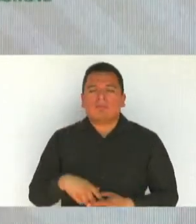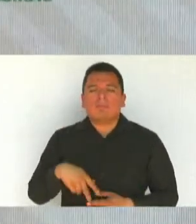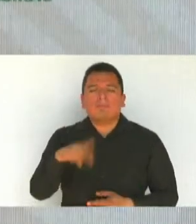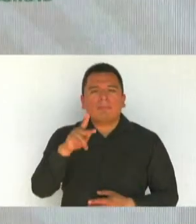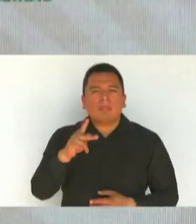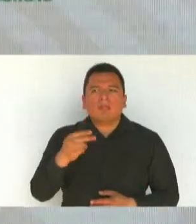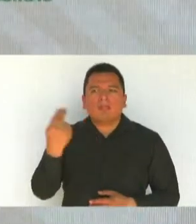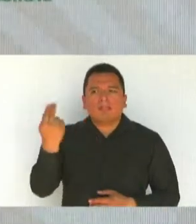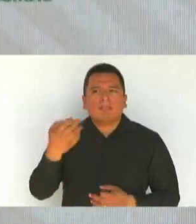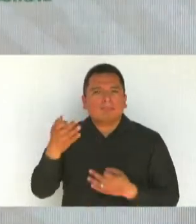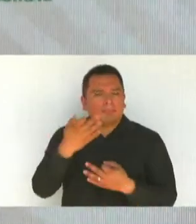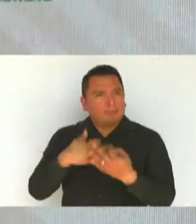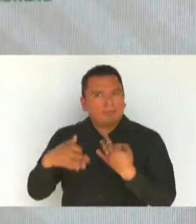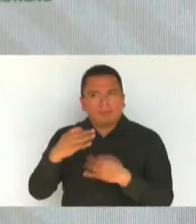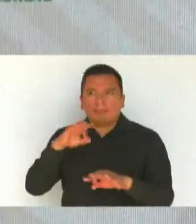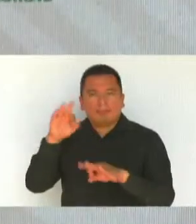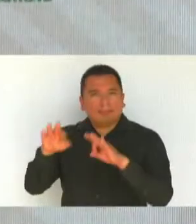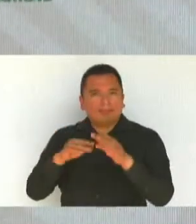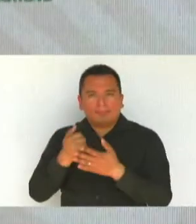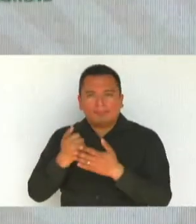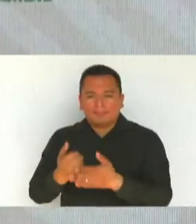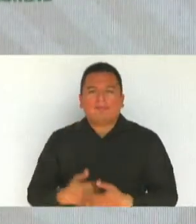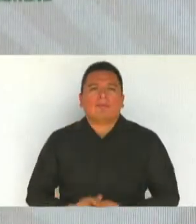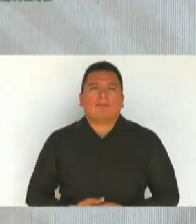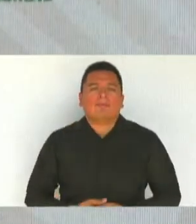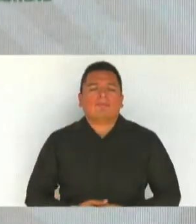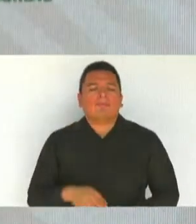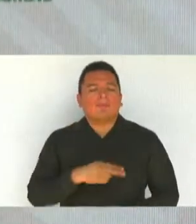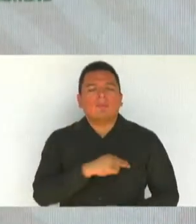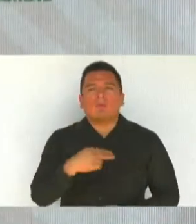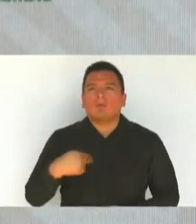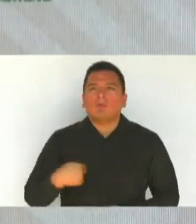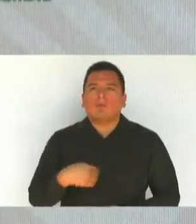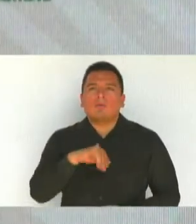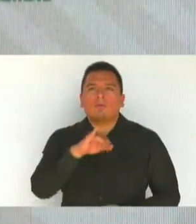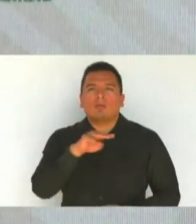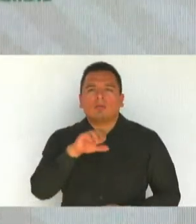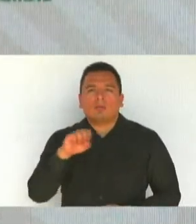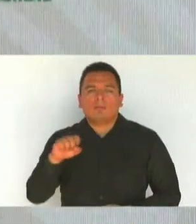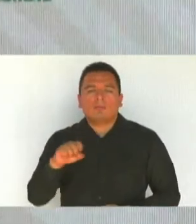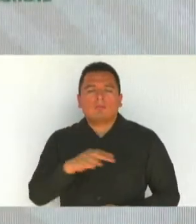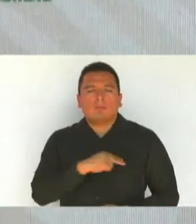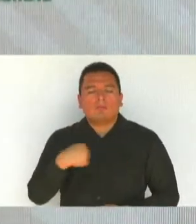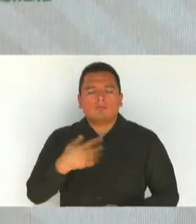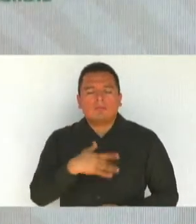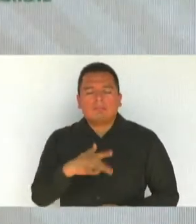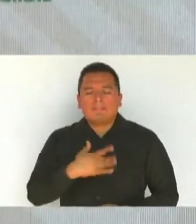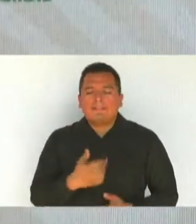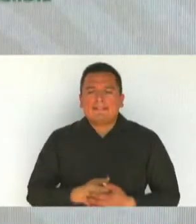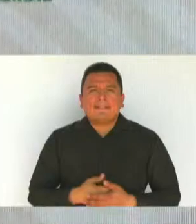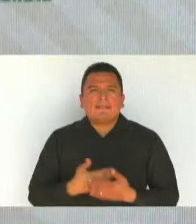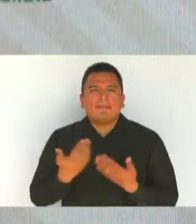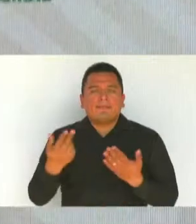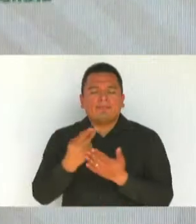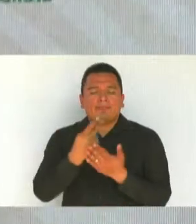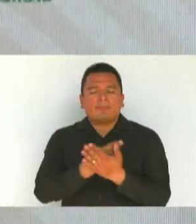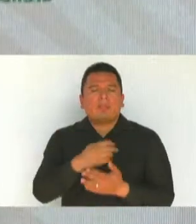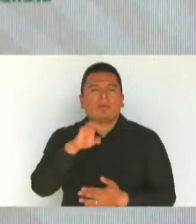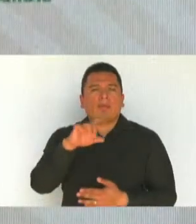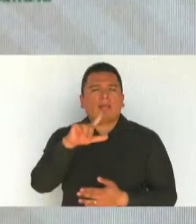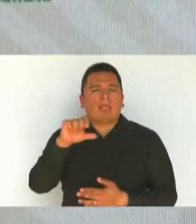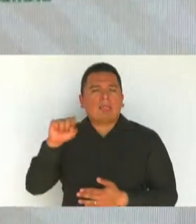En el IMSS estamos absolutamente convencidos de que a través de ELSA iniciaremos un nuevo camino para